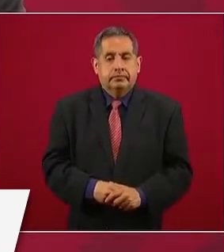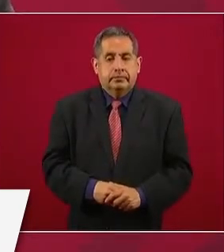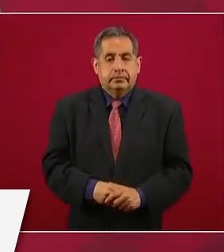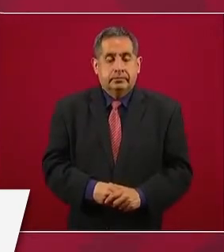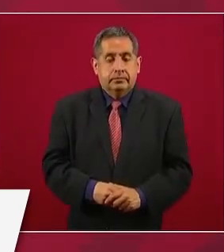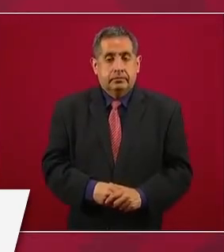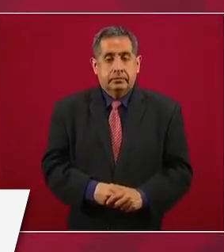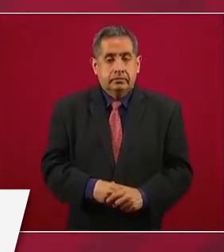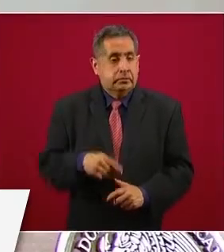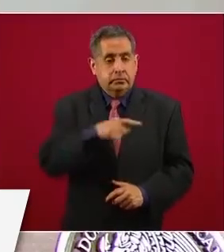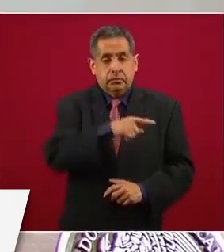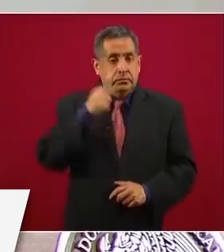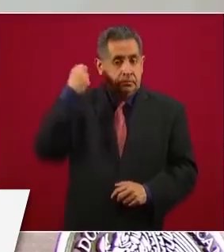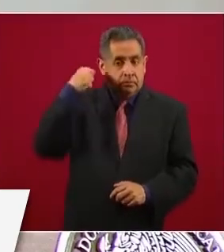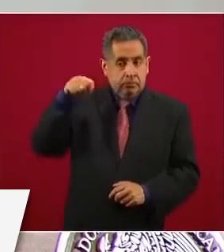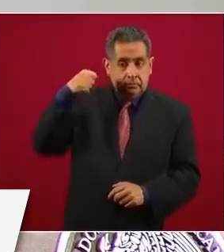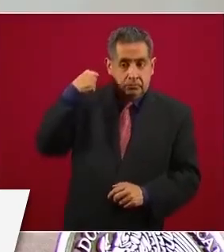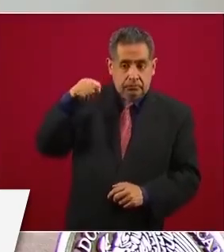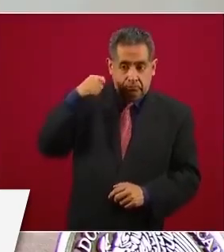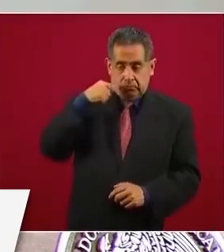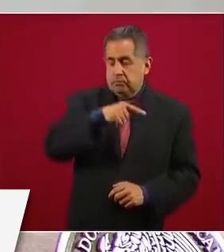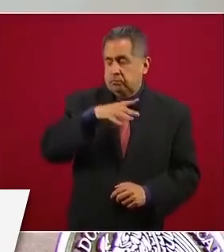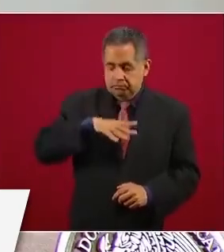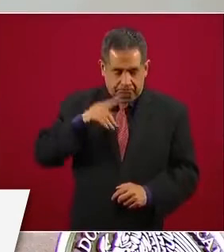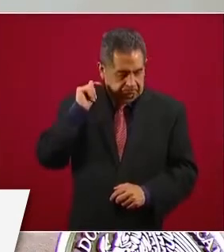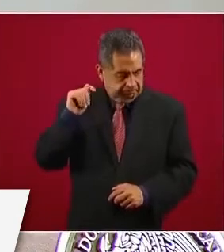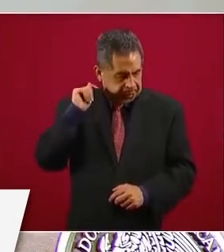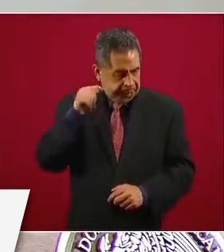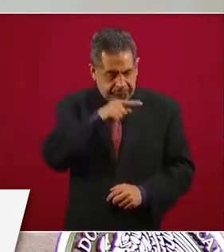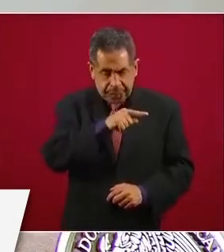el de Tabasco.